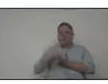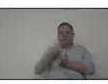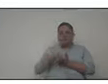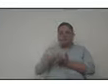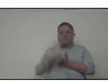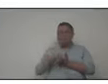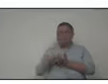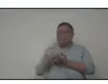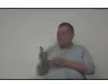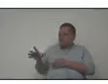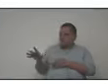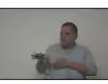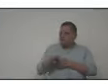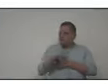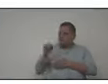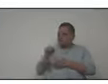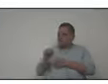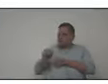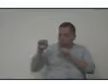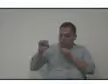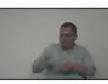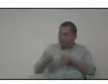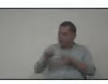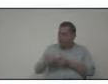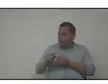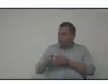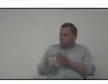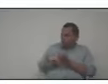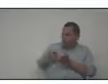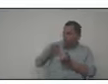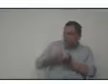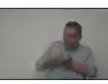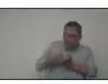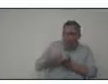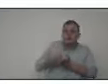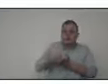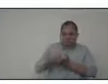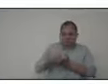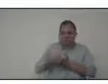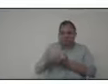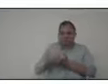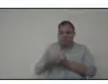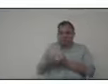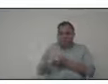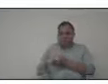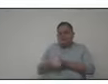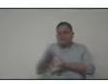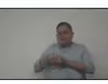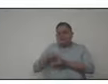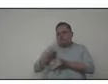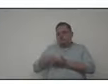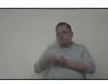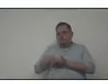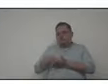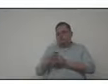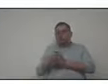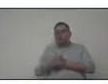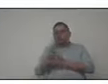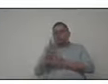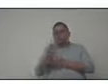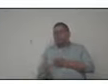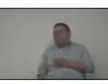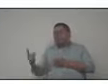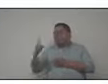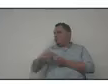todos aquellos que tengan capacidad de pago pasan al régimen contributivo. Son dos requisitos para pasar